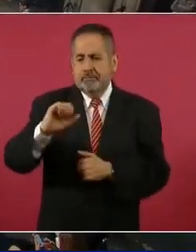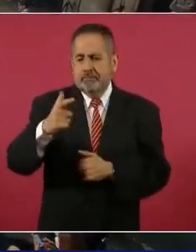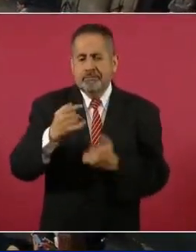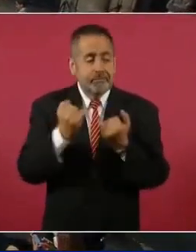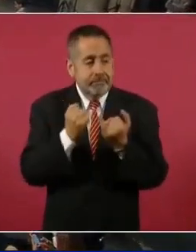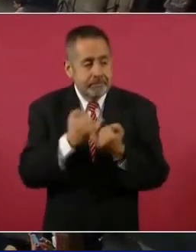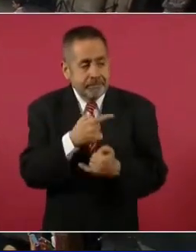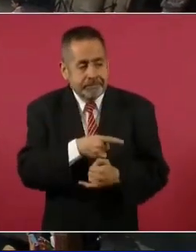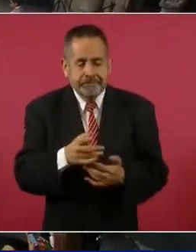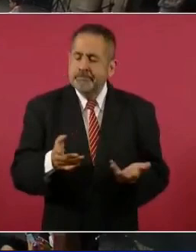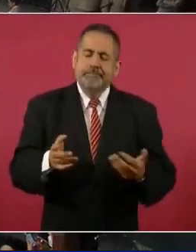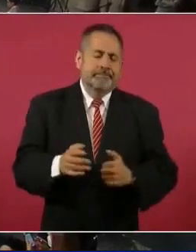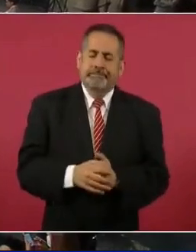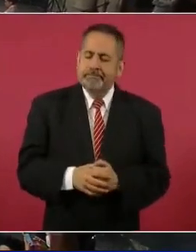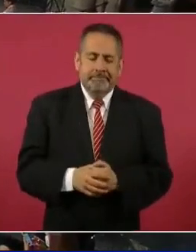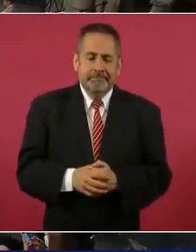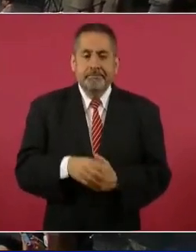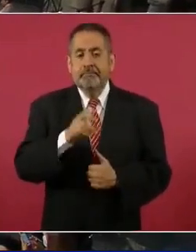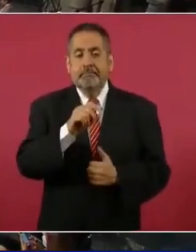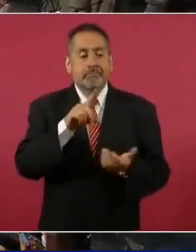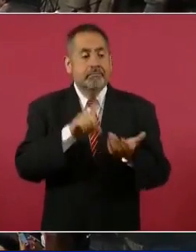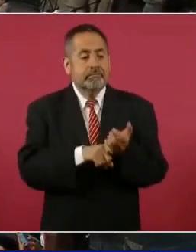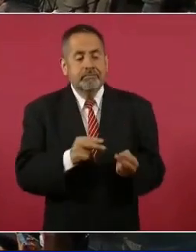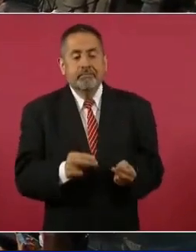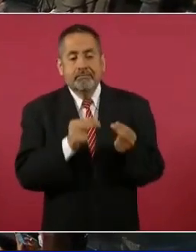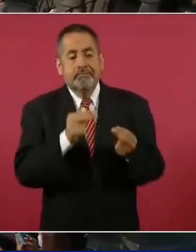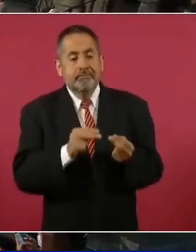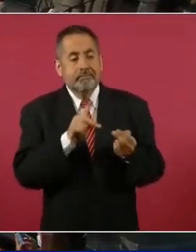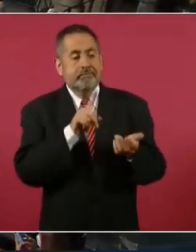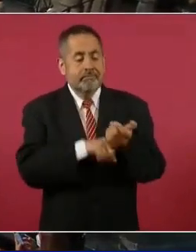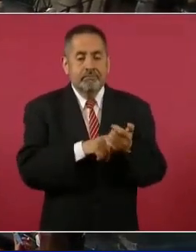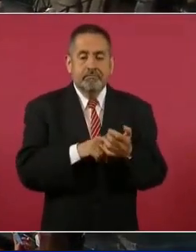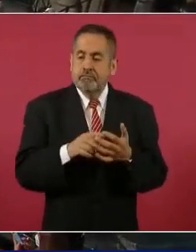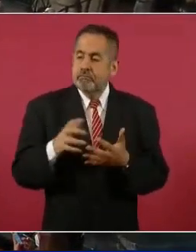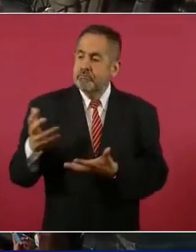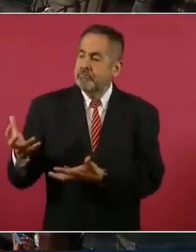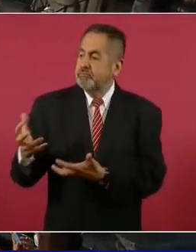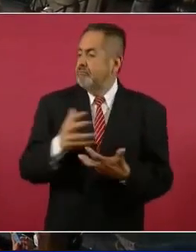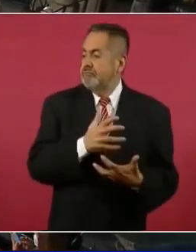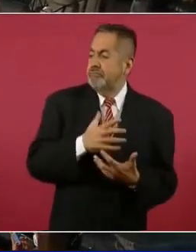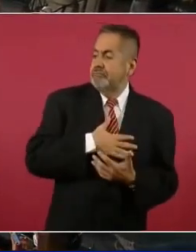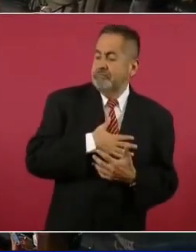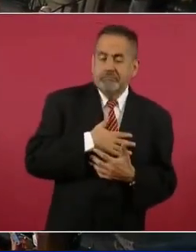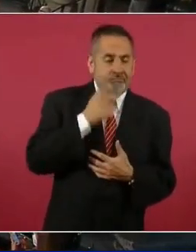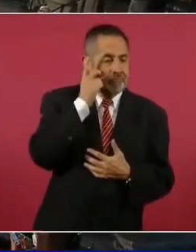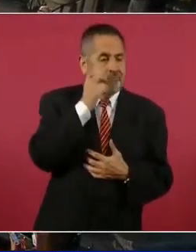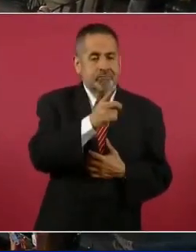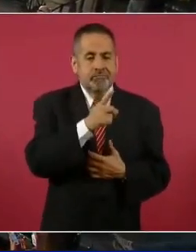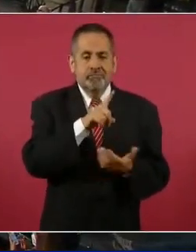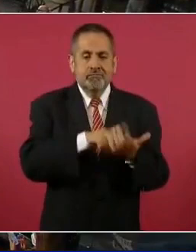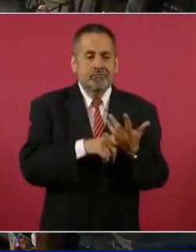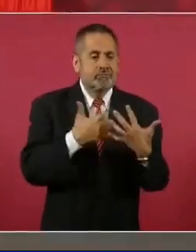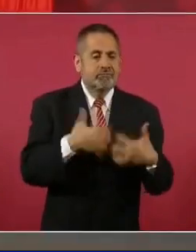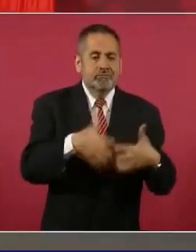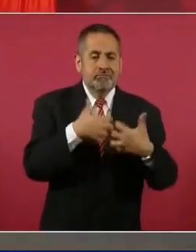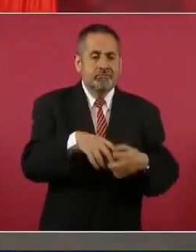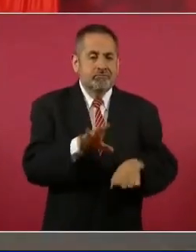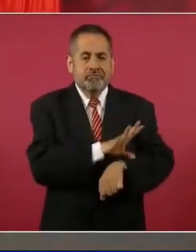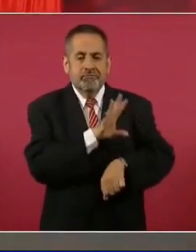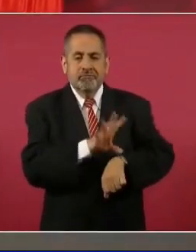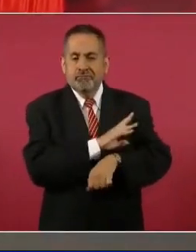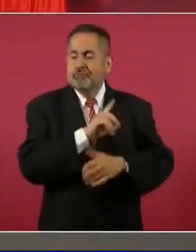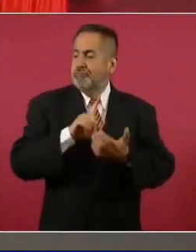o cuando hicieron los negocios quedándose con las plantas de generación de energía